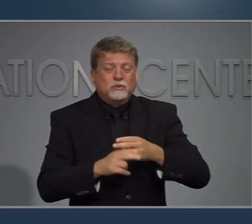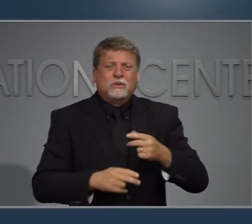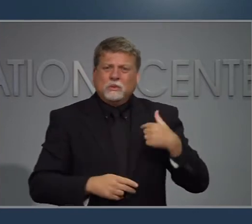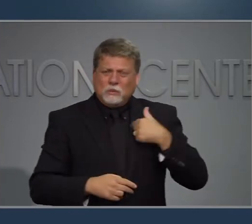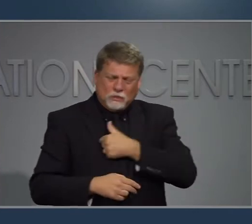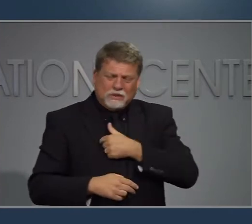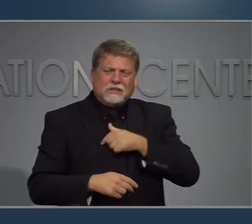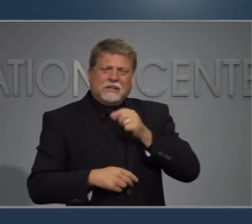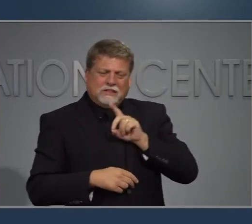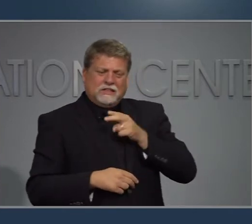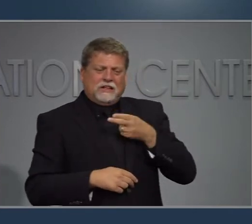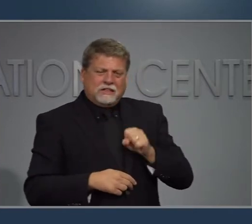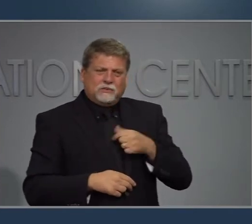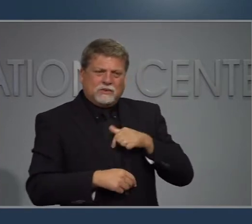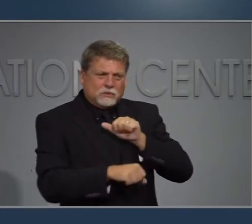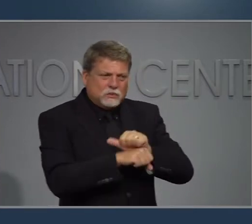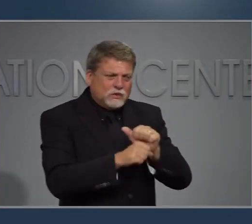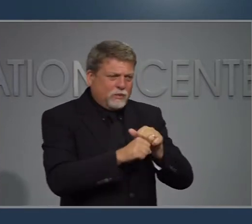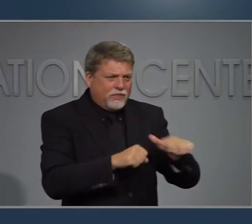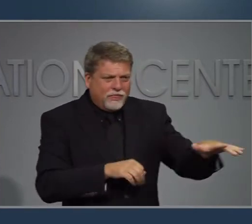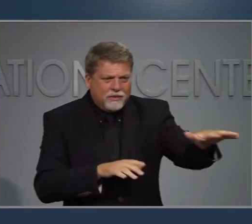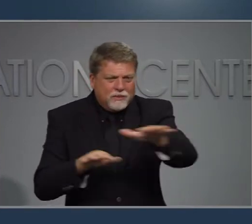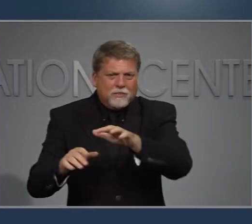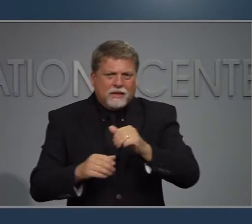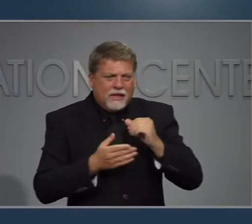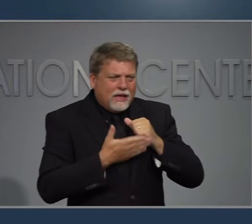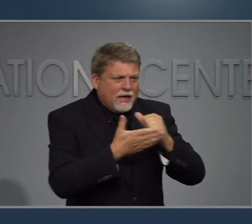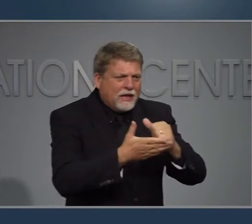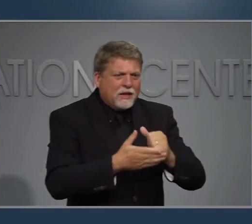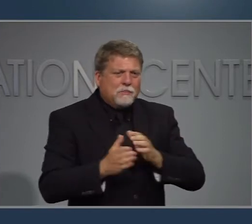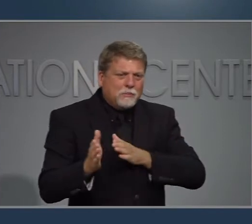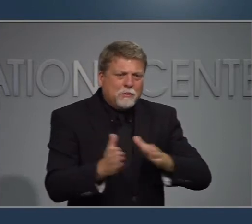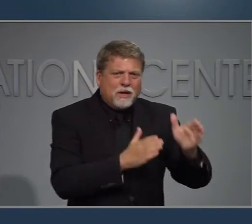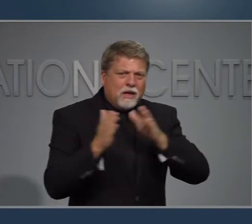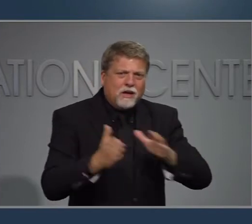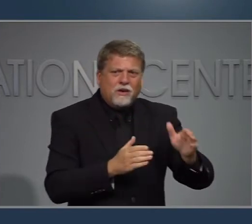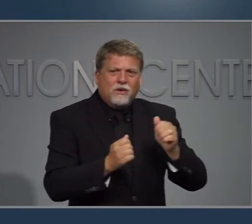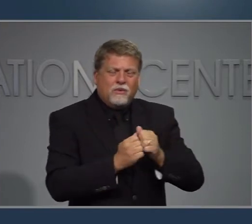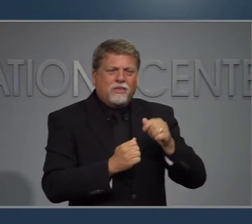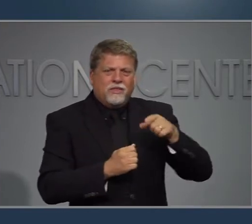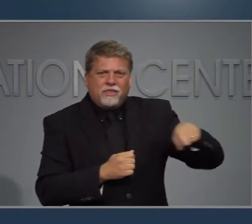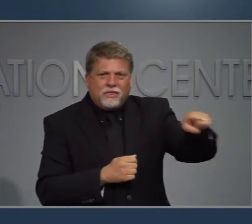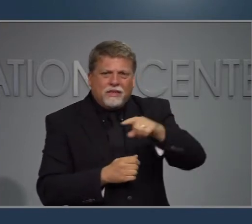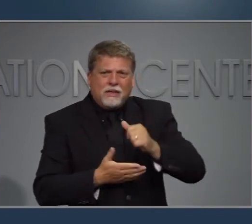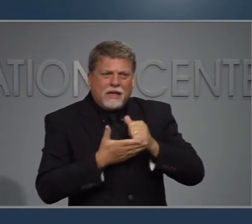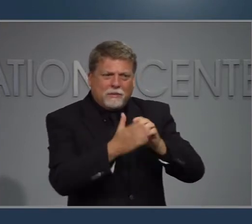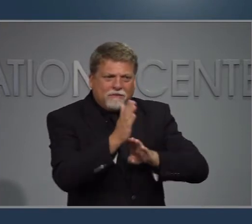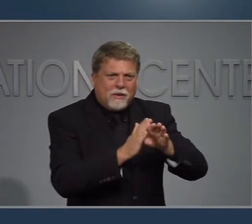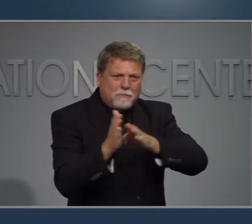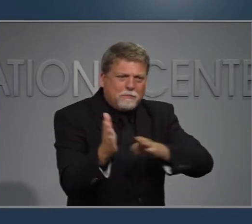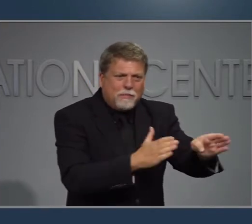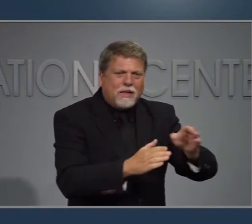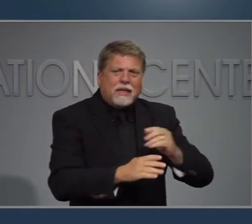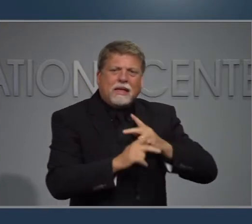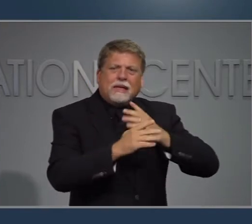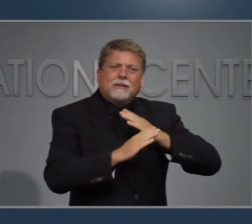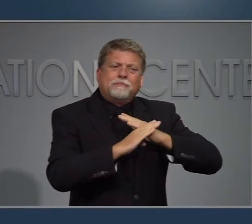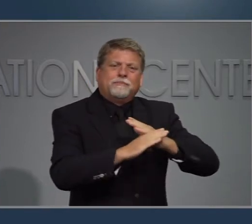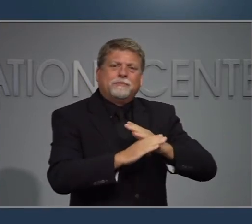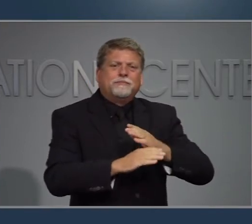a los estudiantes. Nuestro departamento ha trabajado arduamente con los administradores, estudiantes, maestros